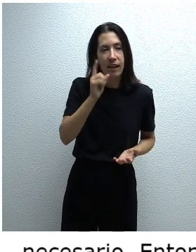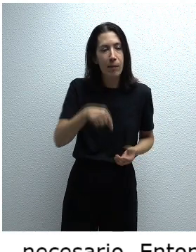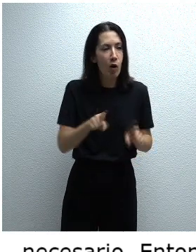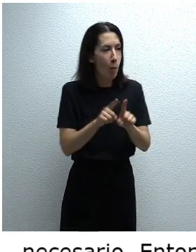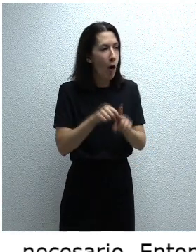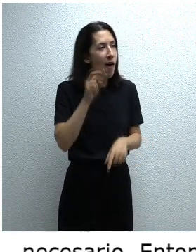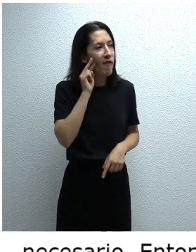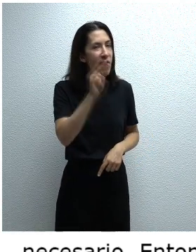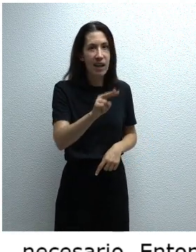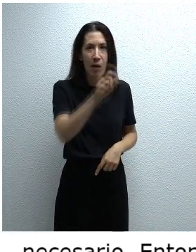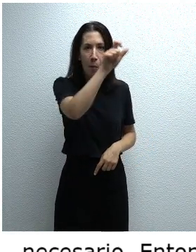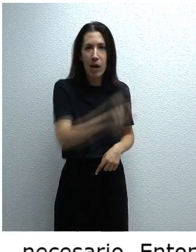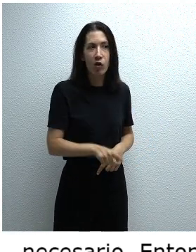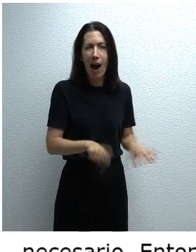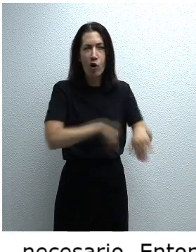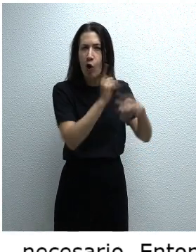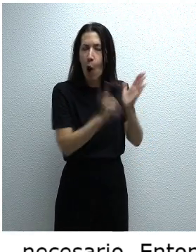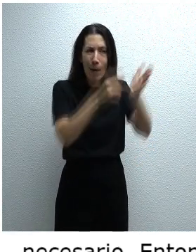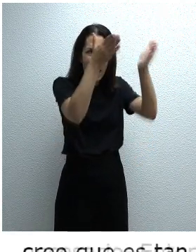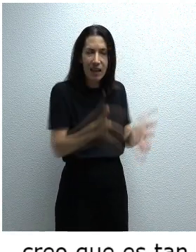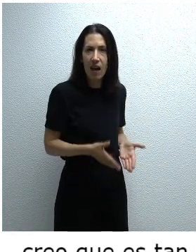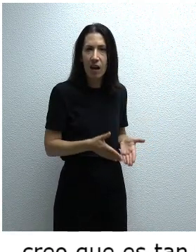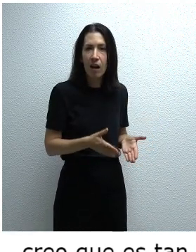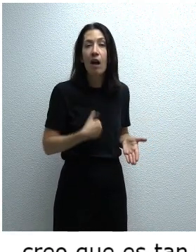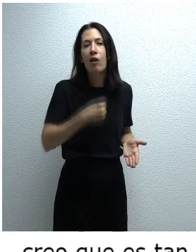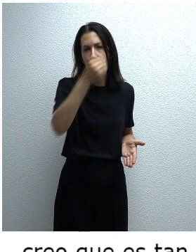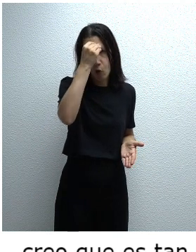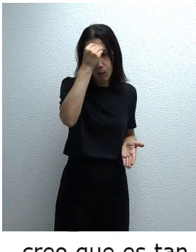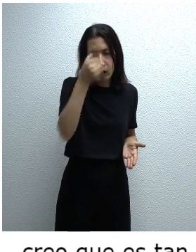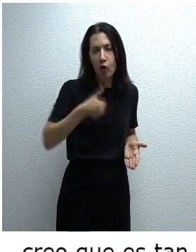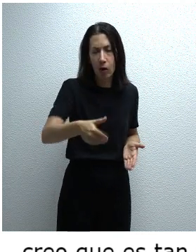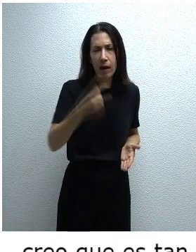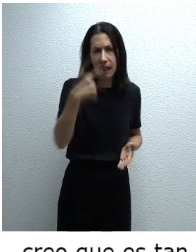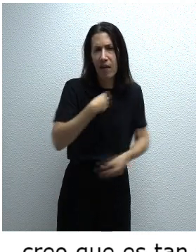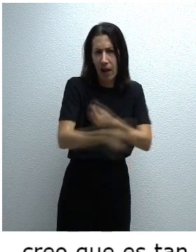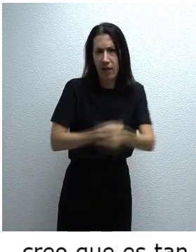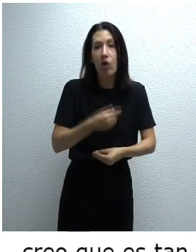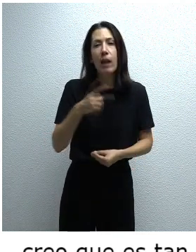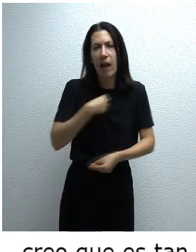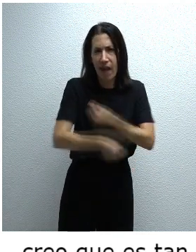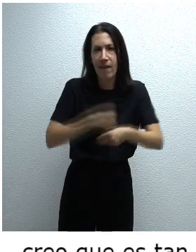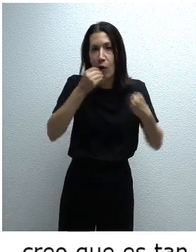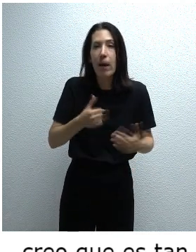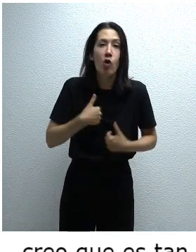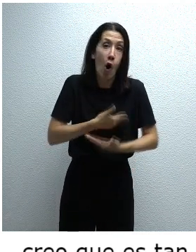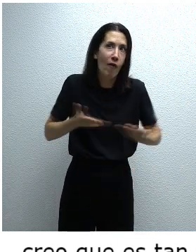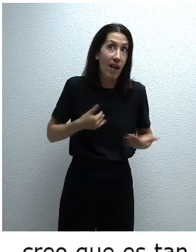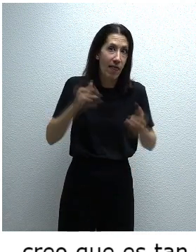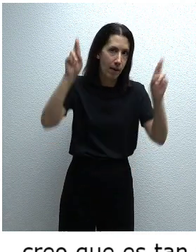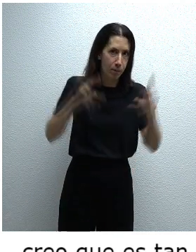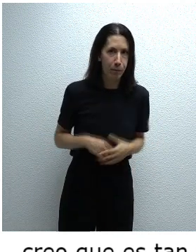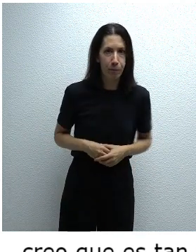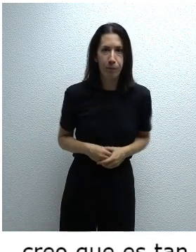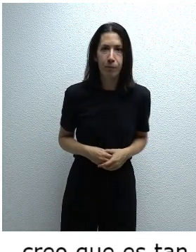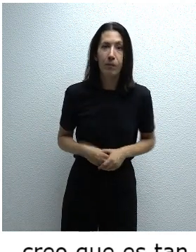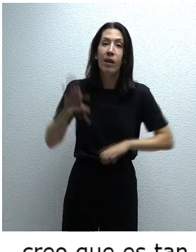persona de una manera tan integral que yo creo que lo vamos a saber hacer y lo vamos a saber hacer bien. Esa es mi confianza. Muy